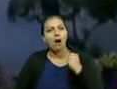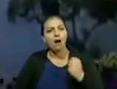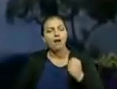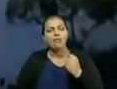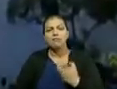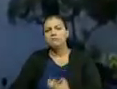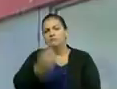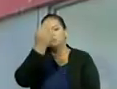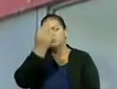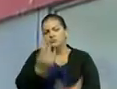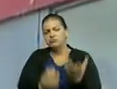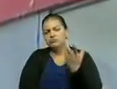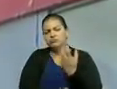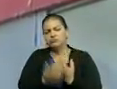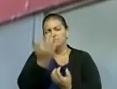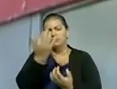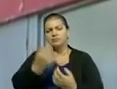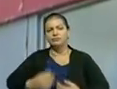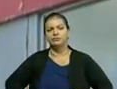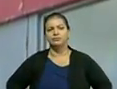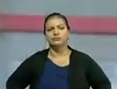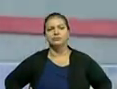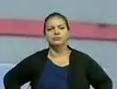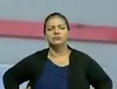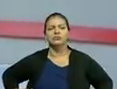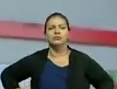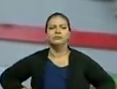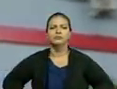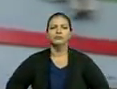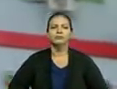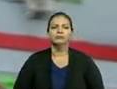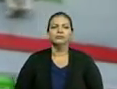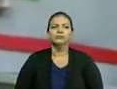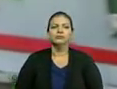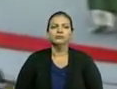pocos metros, informó Jorge Escobar.